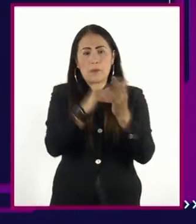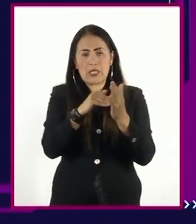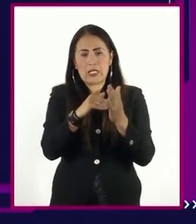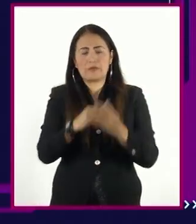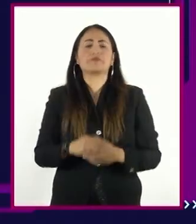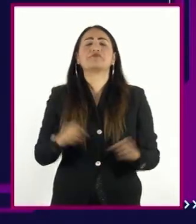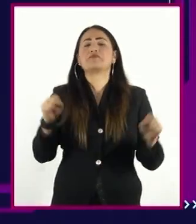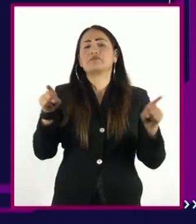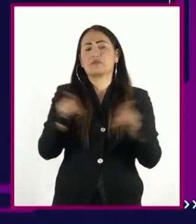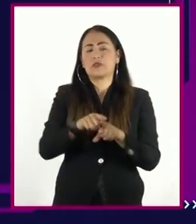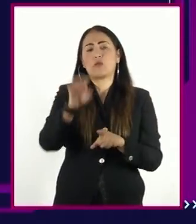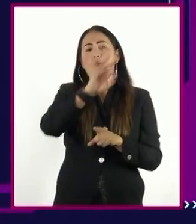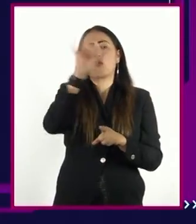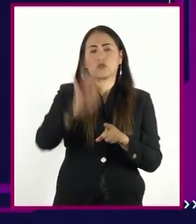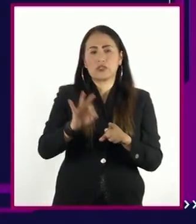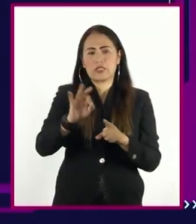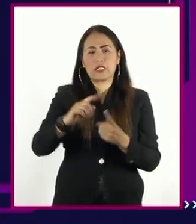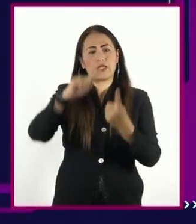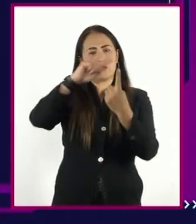porcentajes, que resulta de sumar